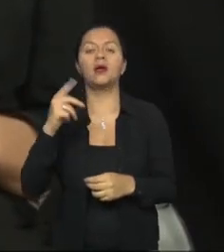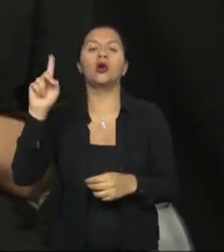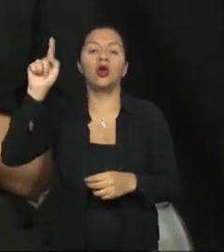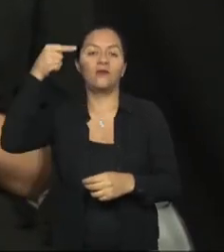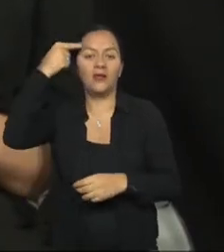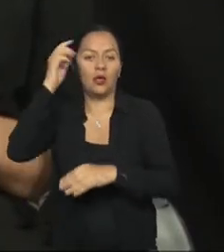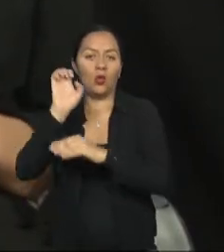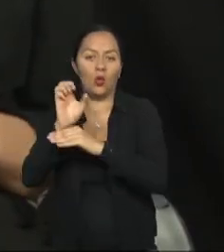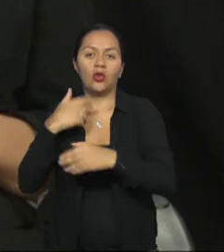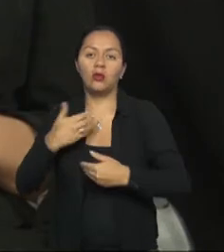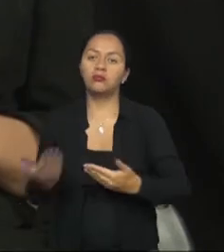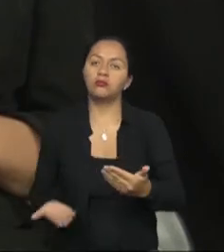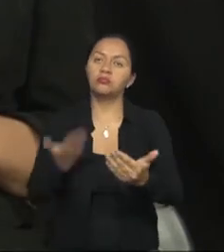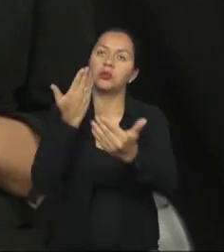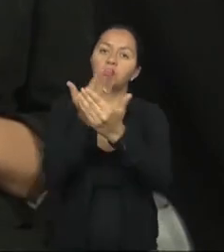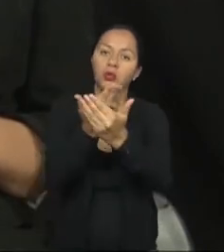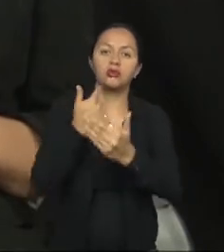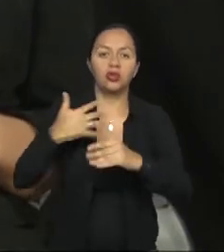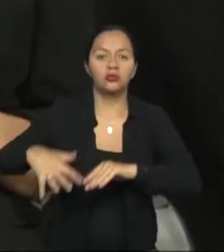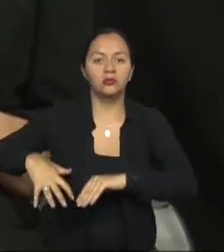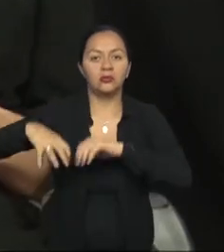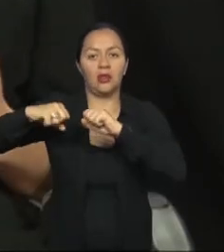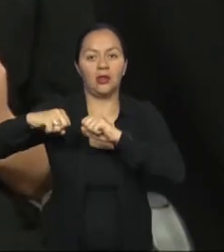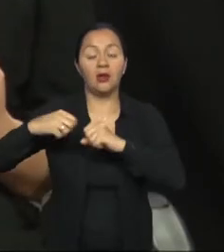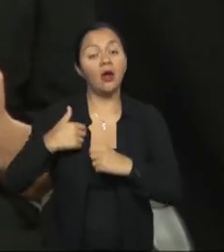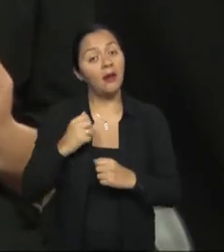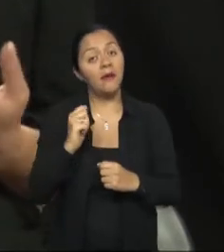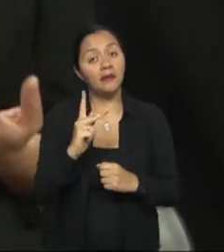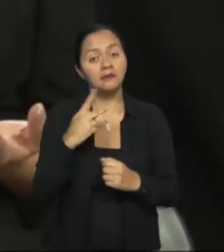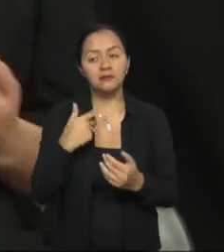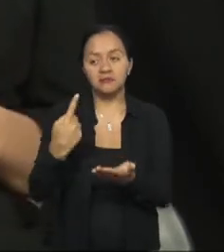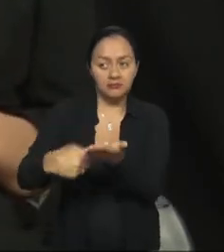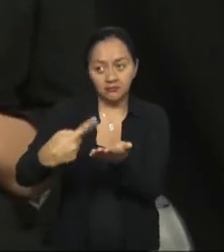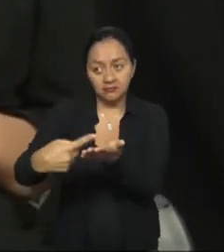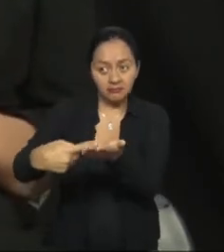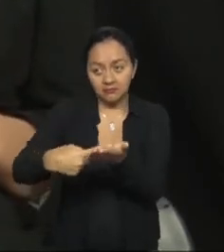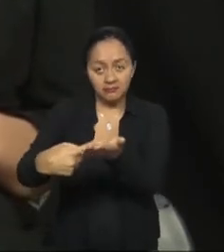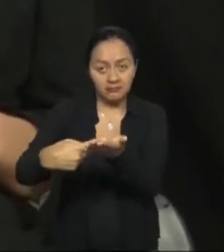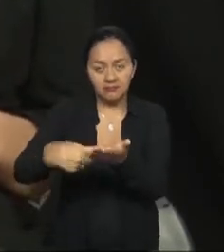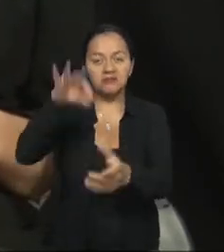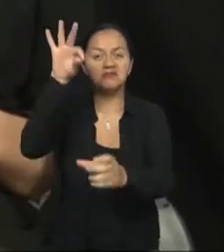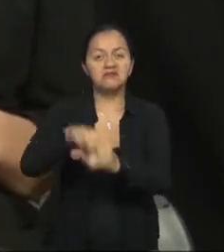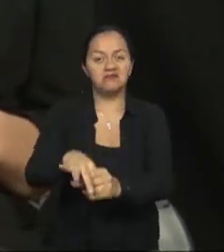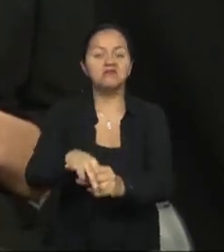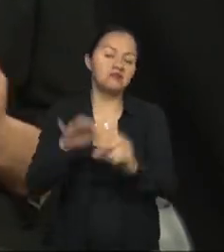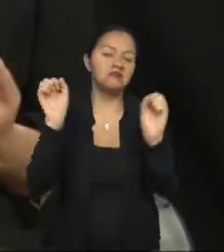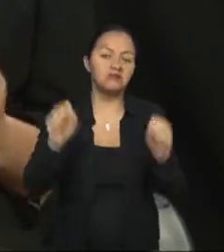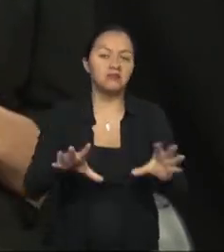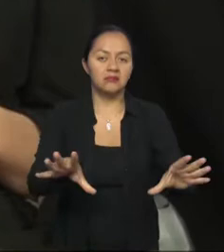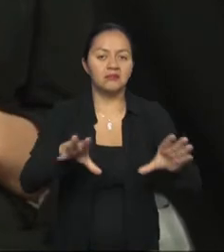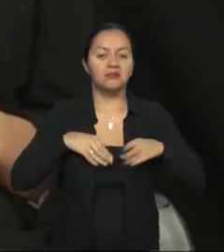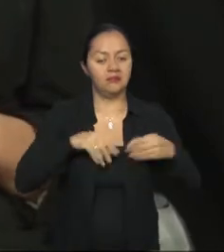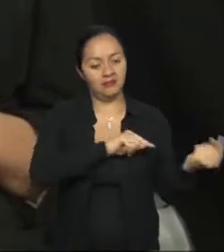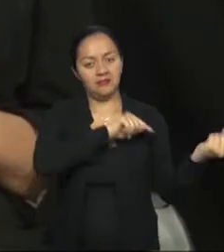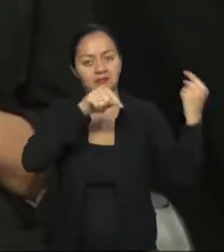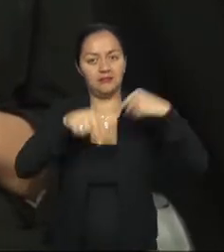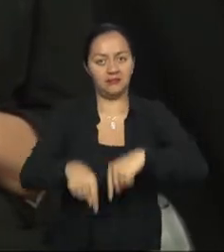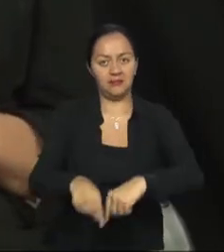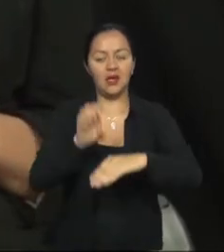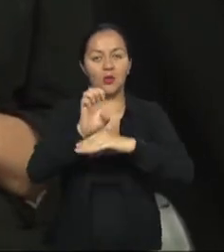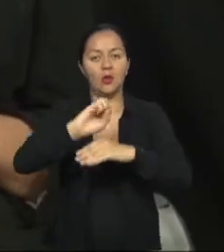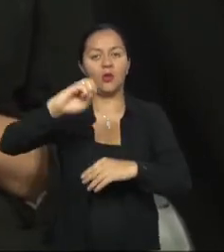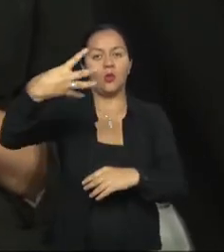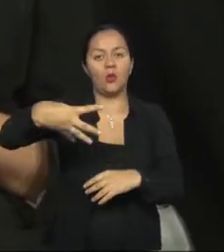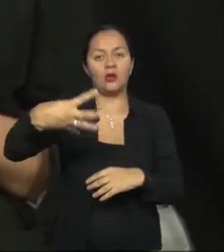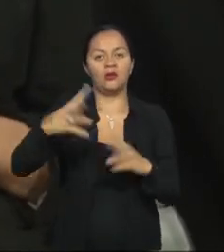podría ser la sede para este nuevo encuentro. Y pues es así que ahora pues tenemos el honor de que sea